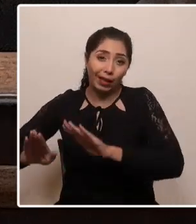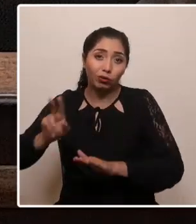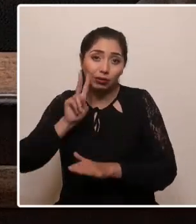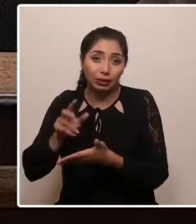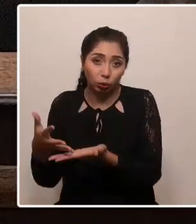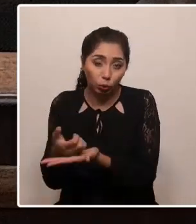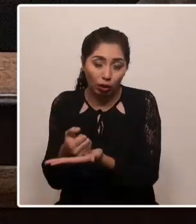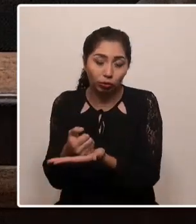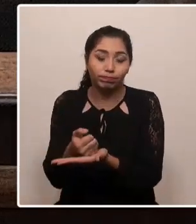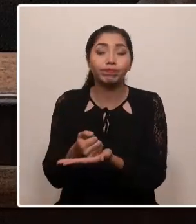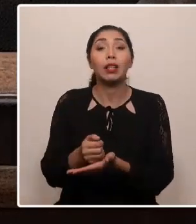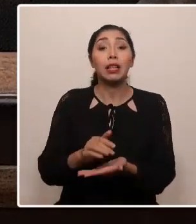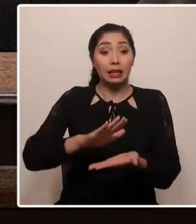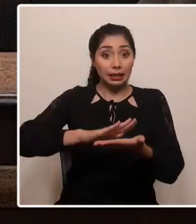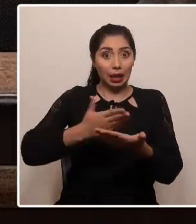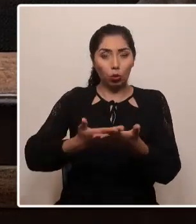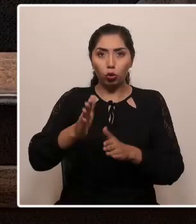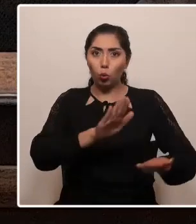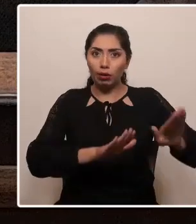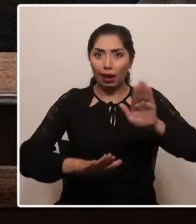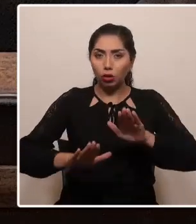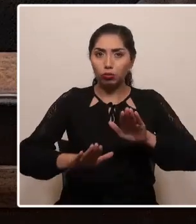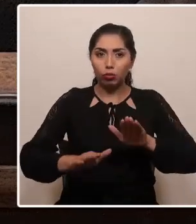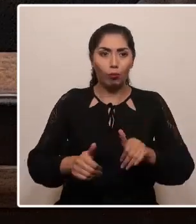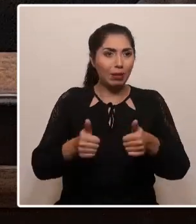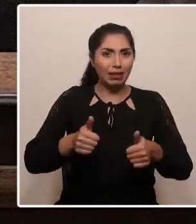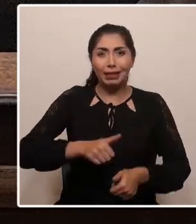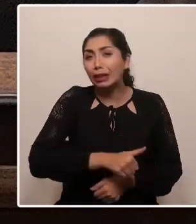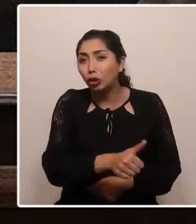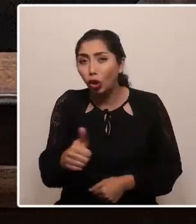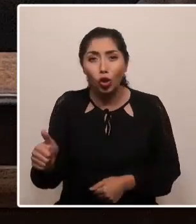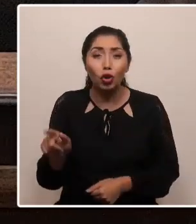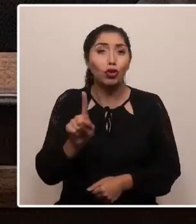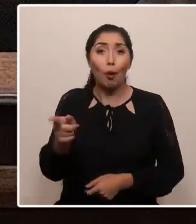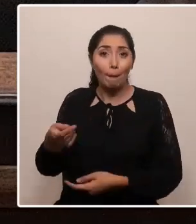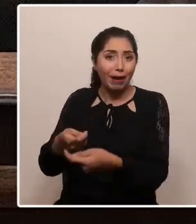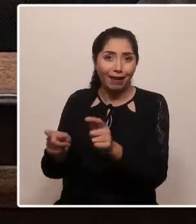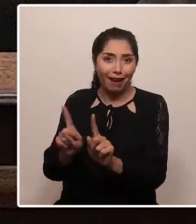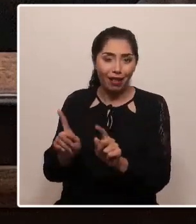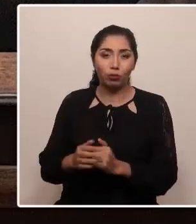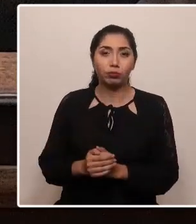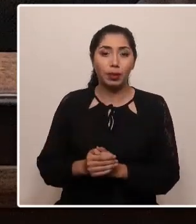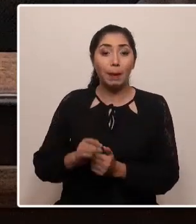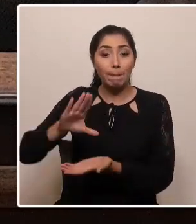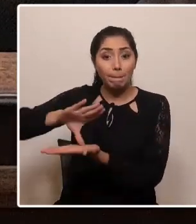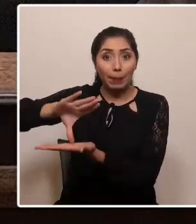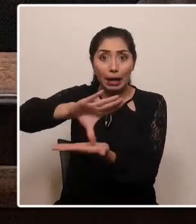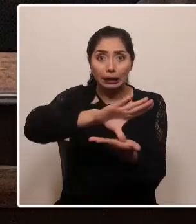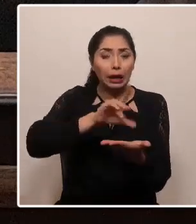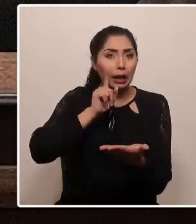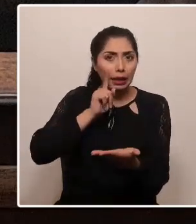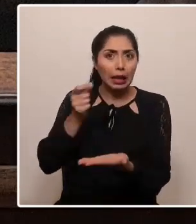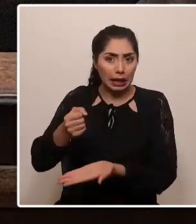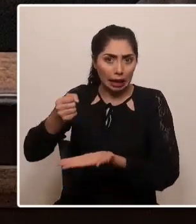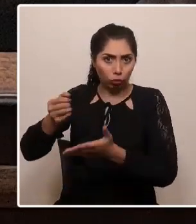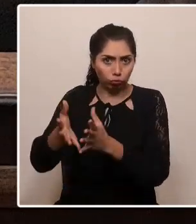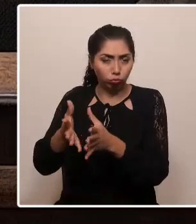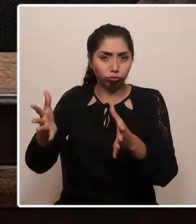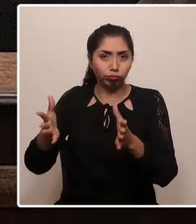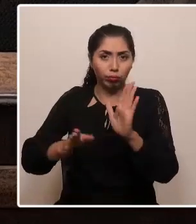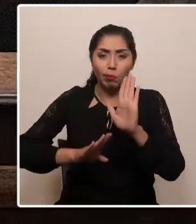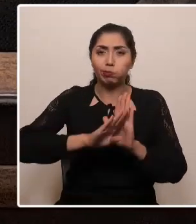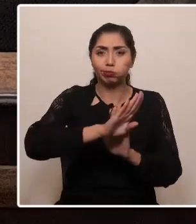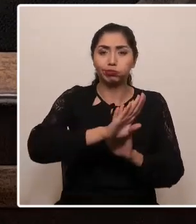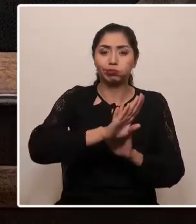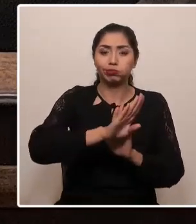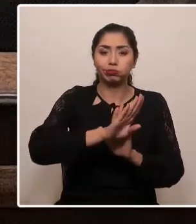de la salud es un bien común, no un producto de mercado. Los países de altos ingresos han organizado sus sistemas de atención de salud en torno al